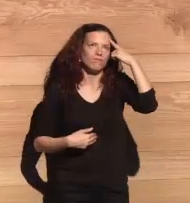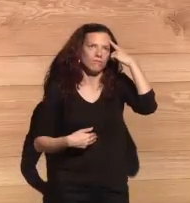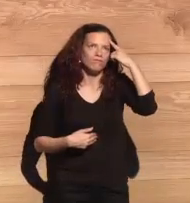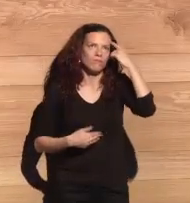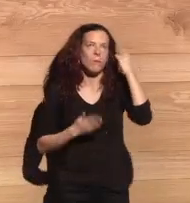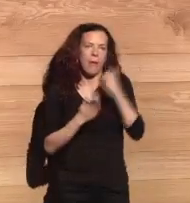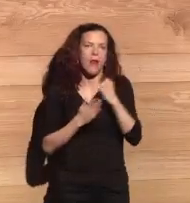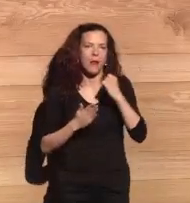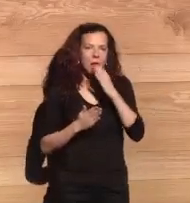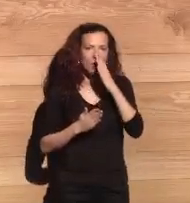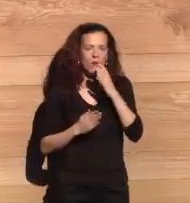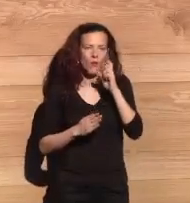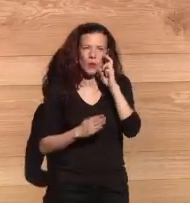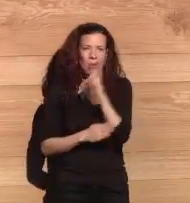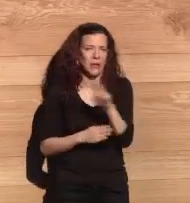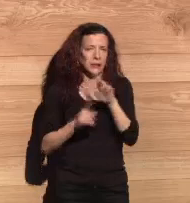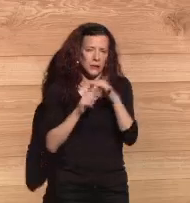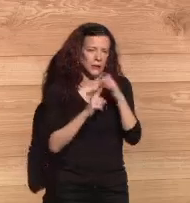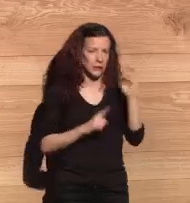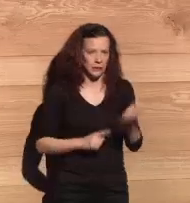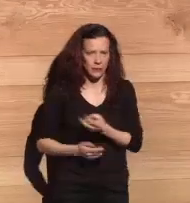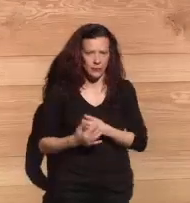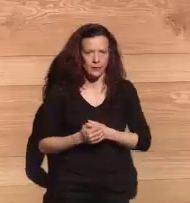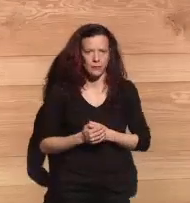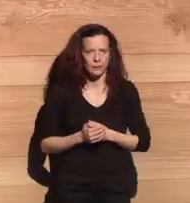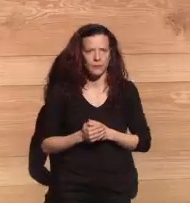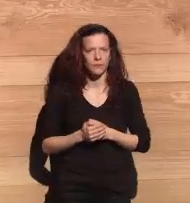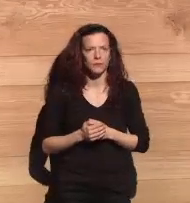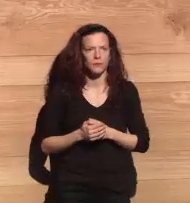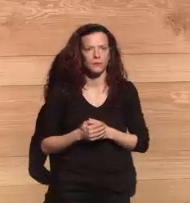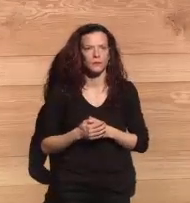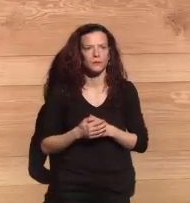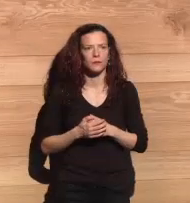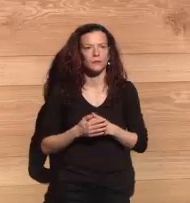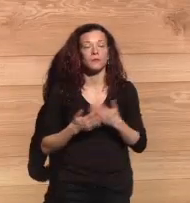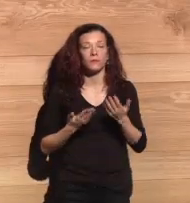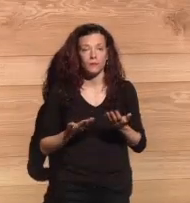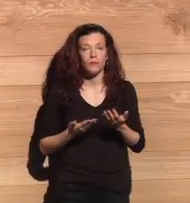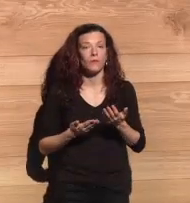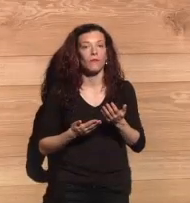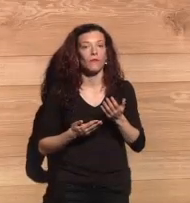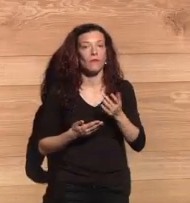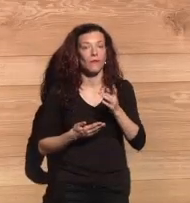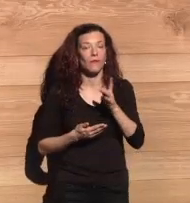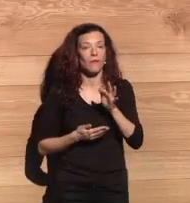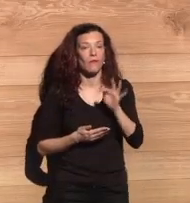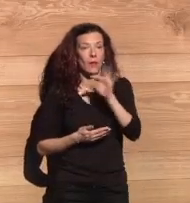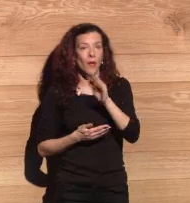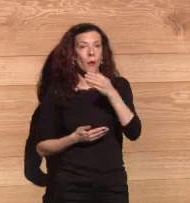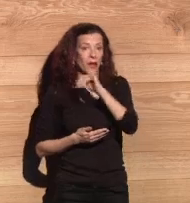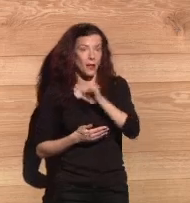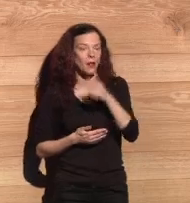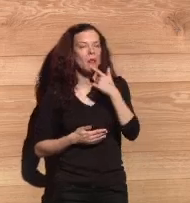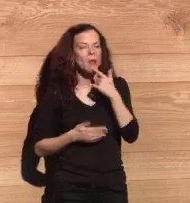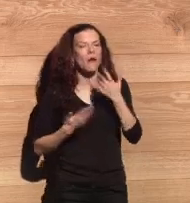¿no? Perdón. Sí. Pues a mí me ha impresionado mucho, vamos, ese salto que